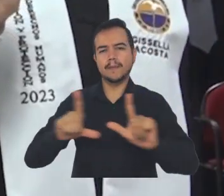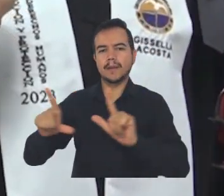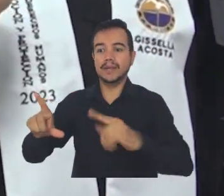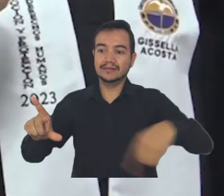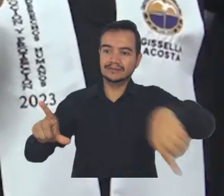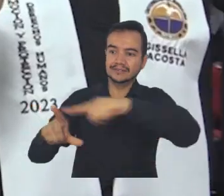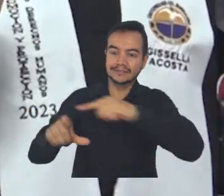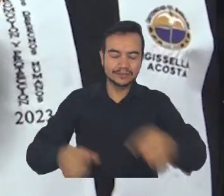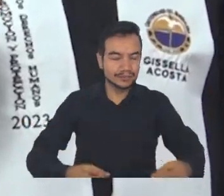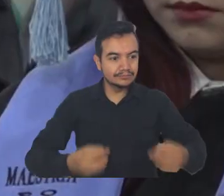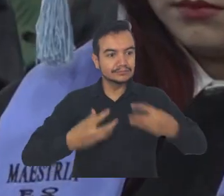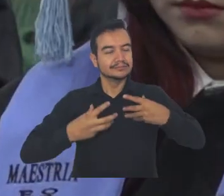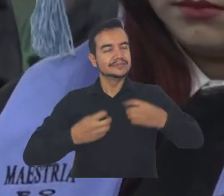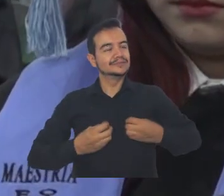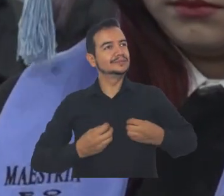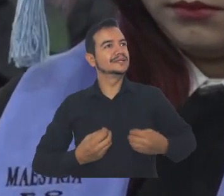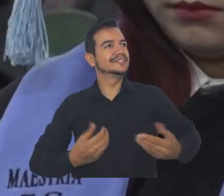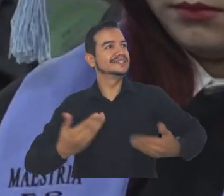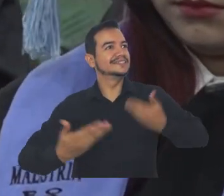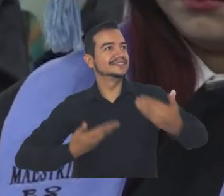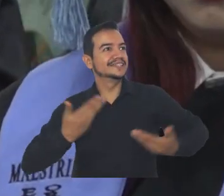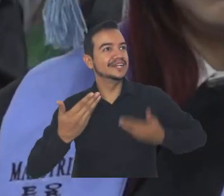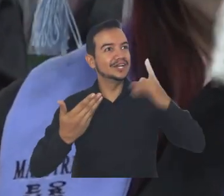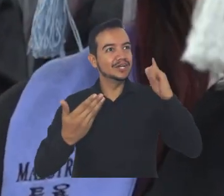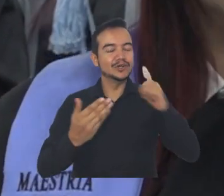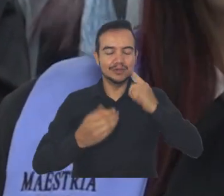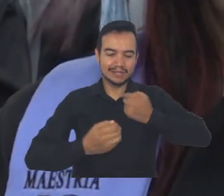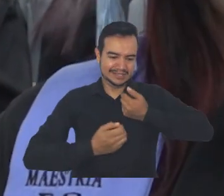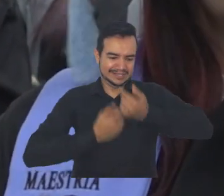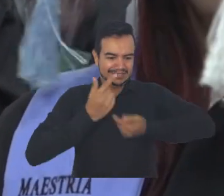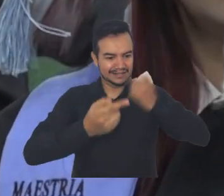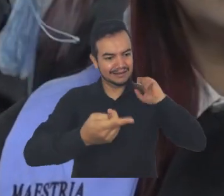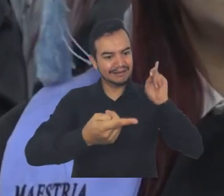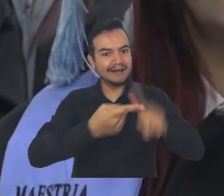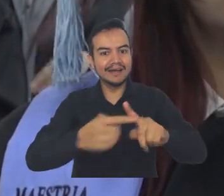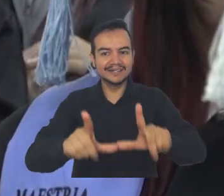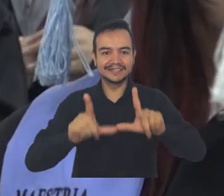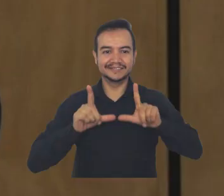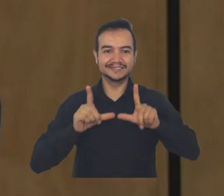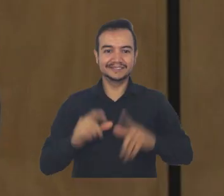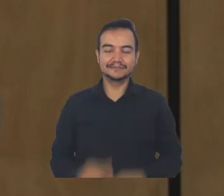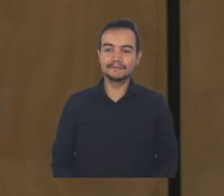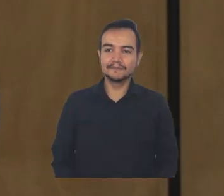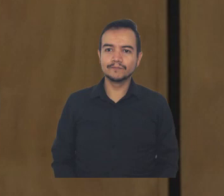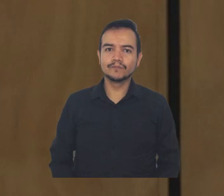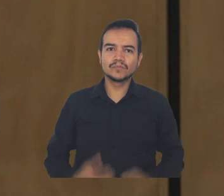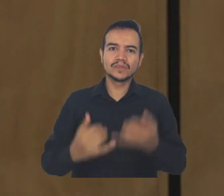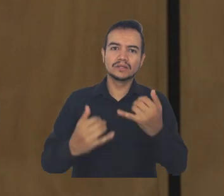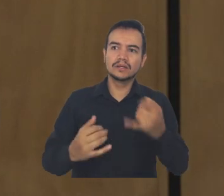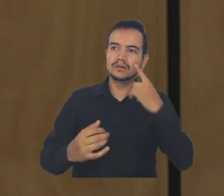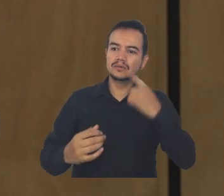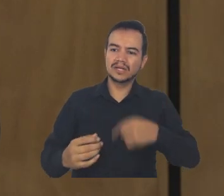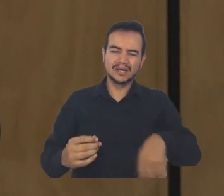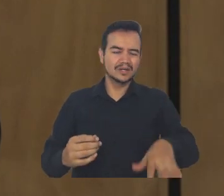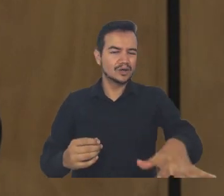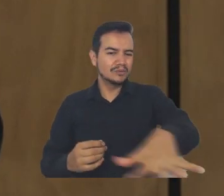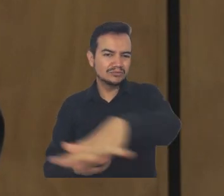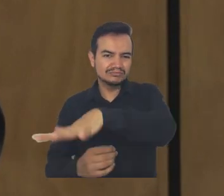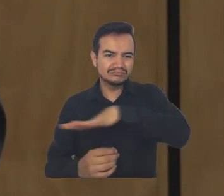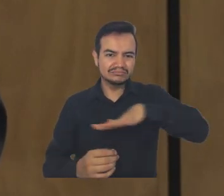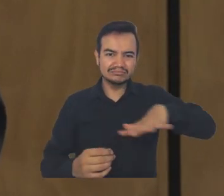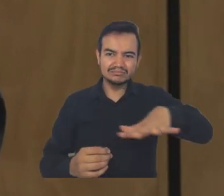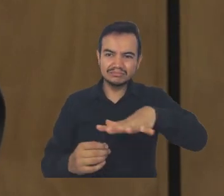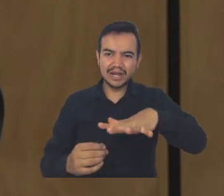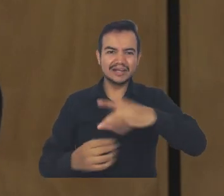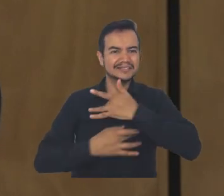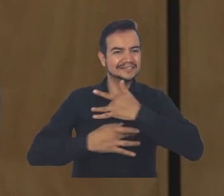con entusiasmo por los estudiantes, quienes vieron materializado el fruto de sus esfuerzos. Vamos a impactar de forma